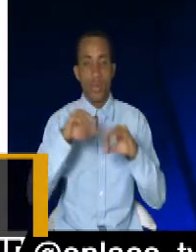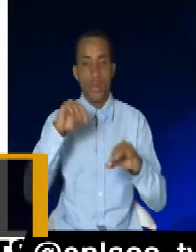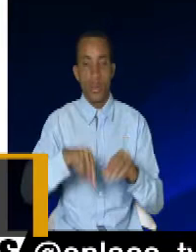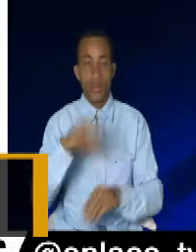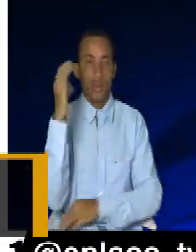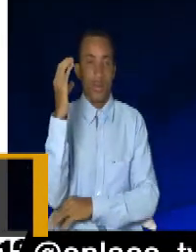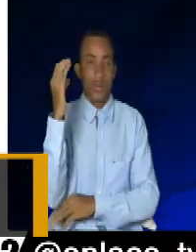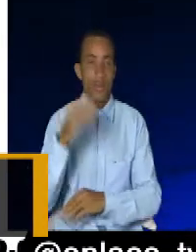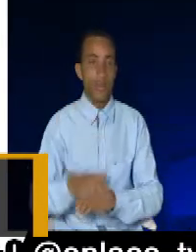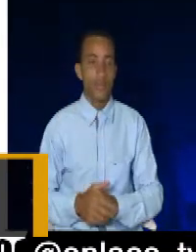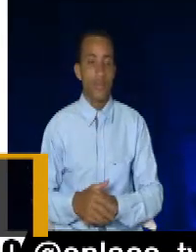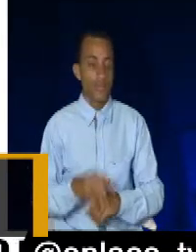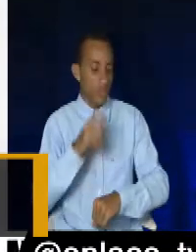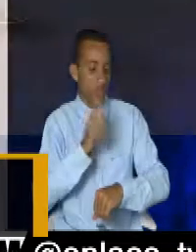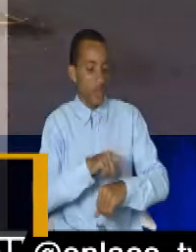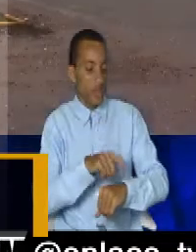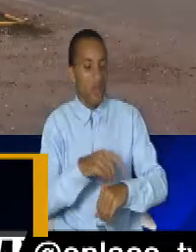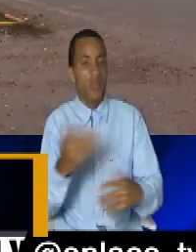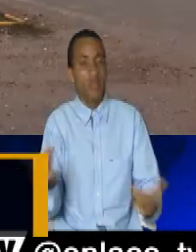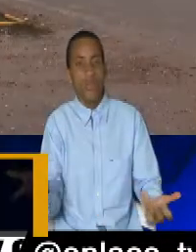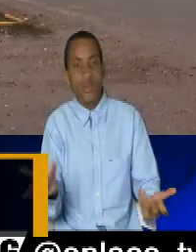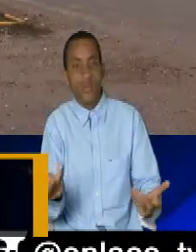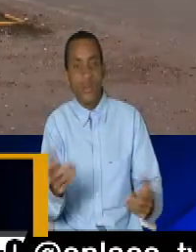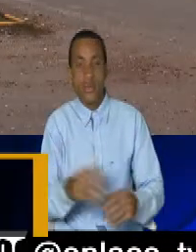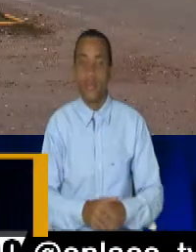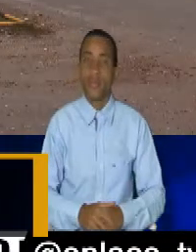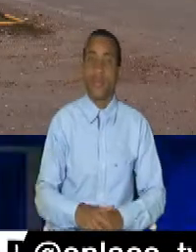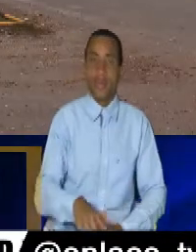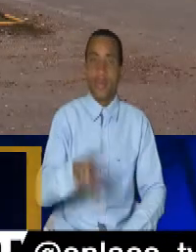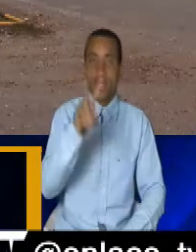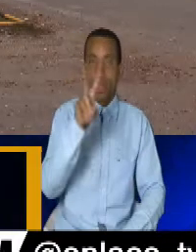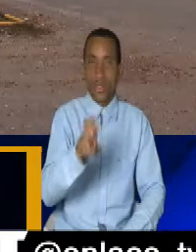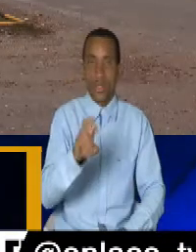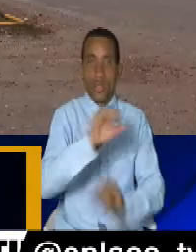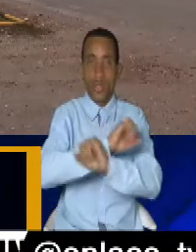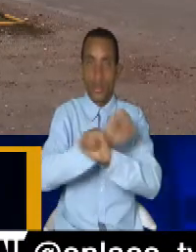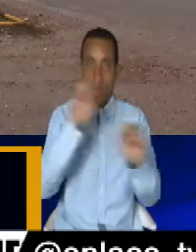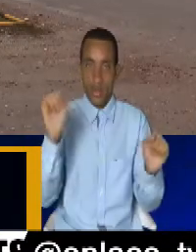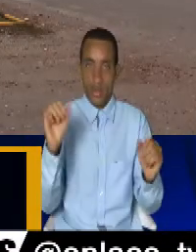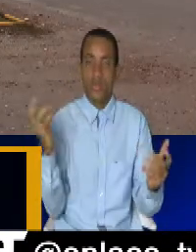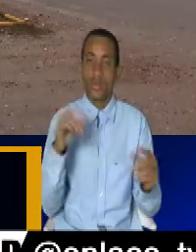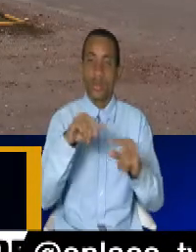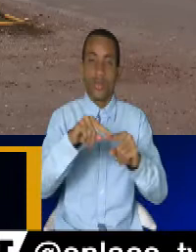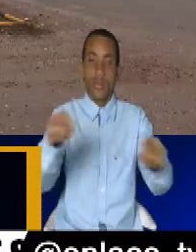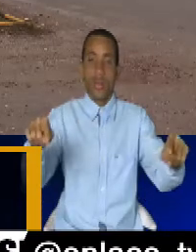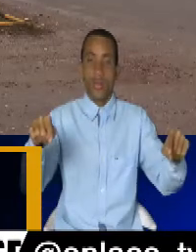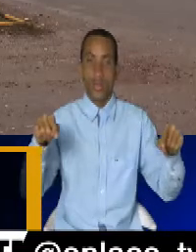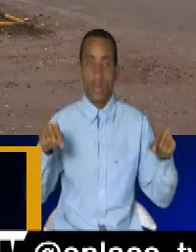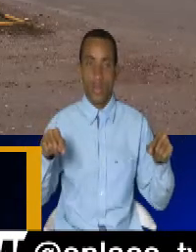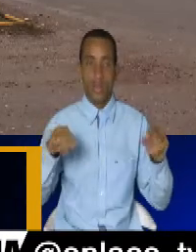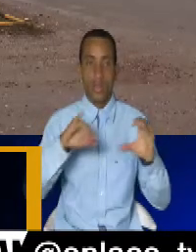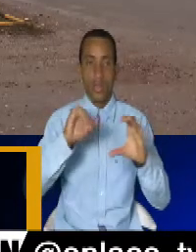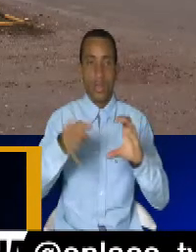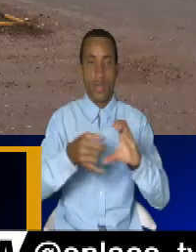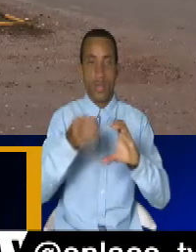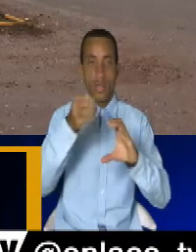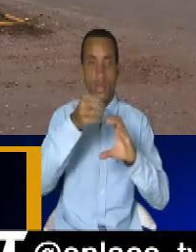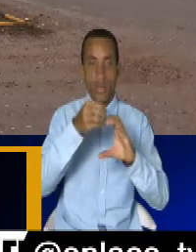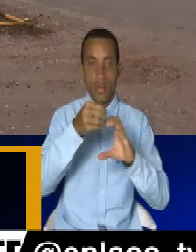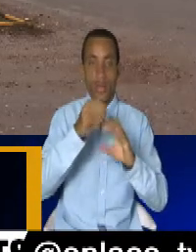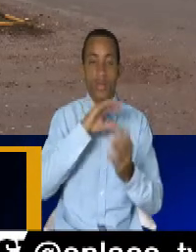dónde se va a estar realizando? La convocatoria está desde las 7 de la mañana en el Auditorio San Silvestre del Centro Comercial